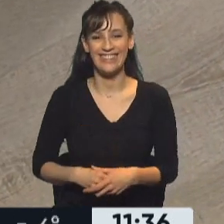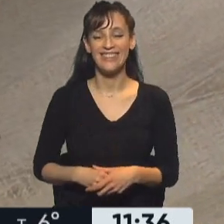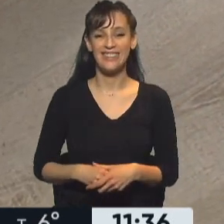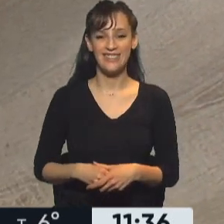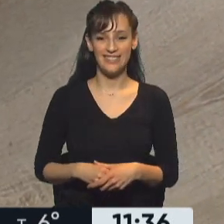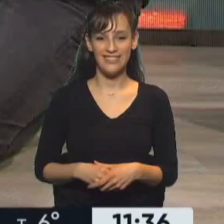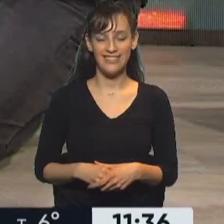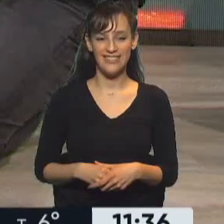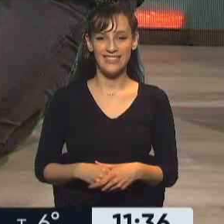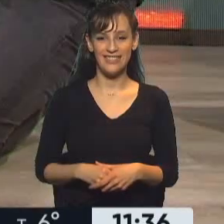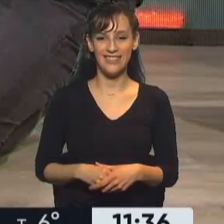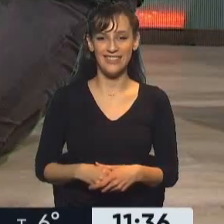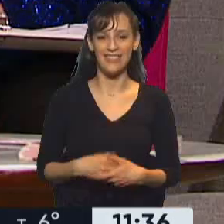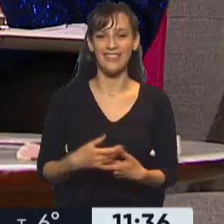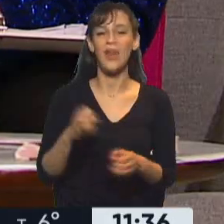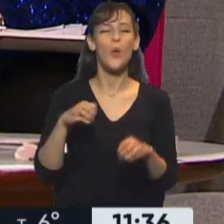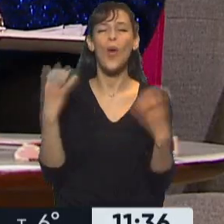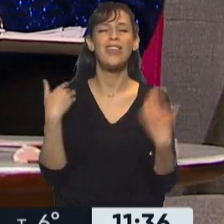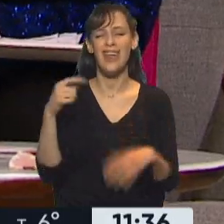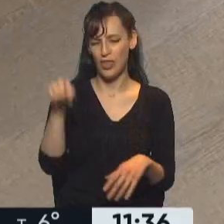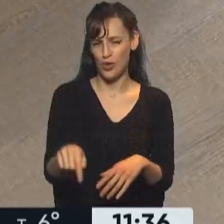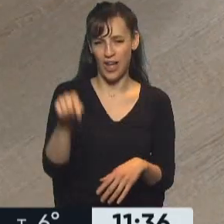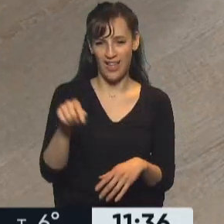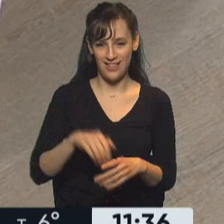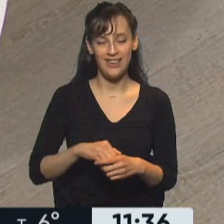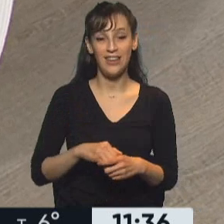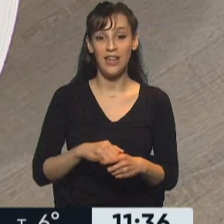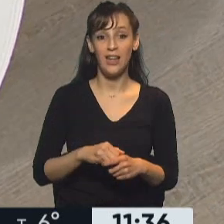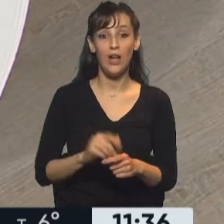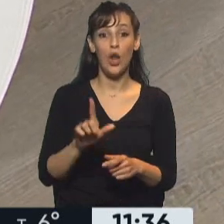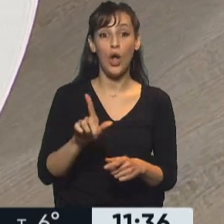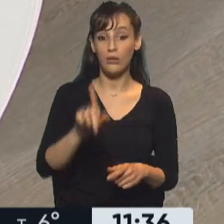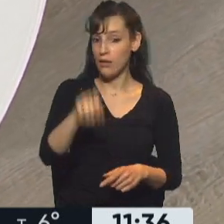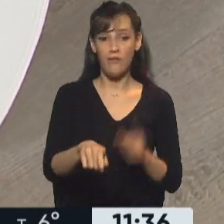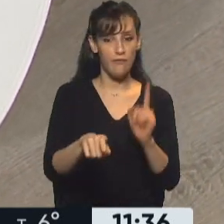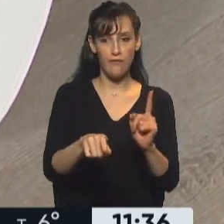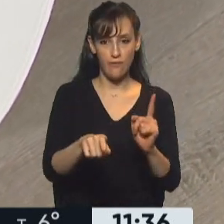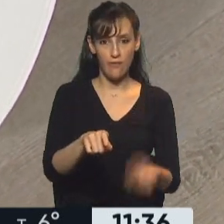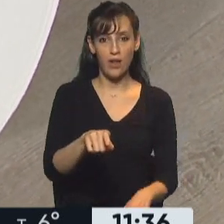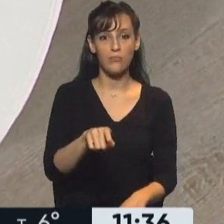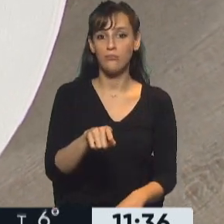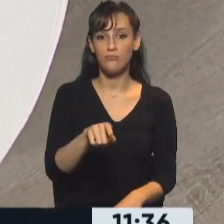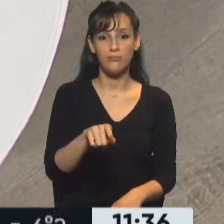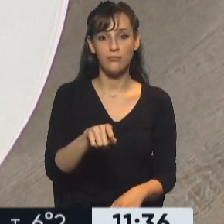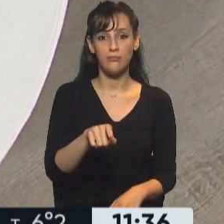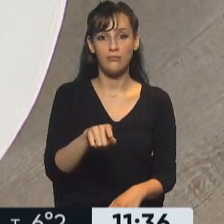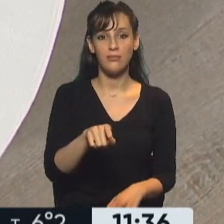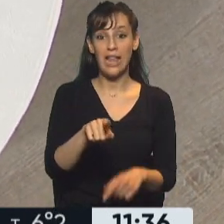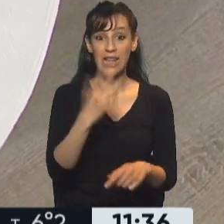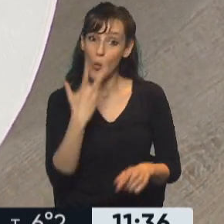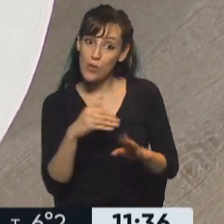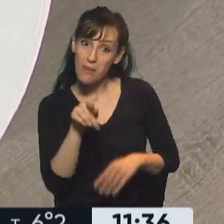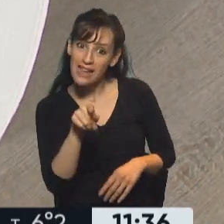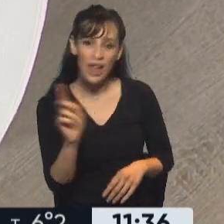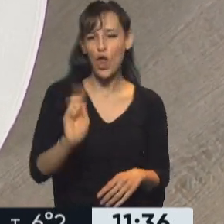No, no. La que quiera, realmente, toca una. Esa. Esa, ¿no querés cambiar? No. No, no, no saques el dedo. Esa. ¿No querés cambiar? No. ¿No te gusta más esta que está por acá? No. No,